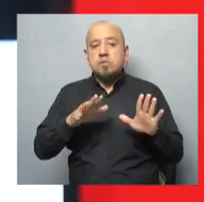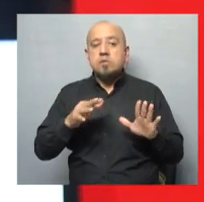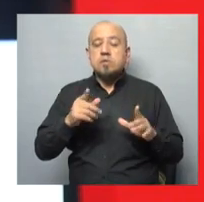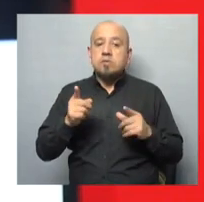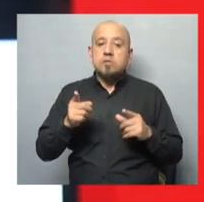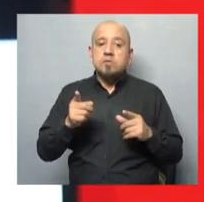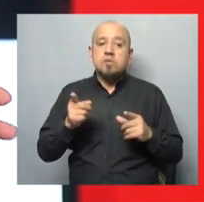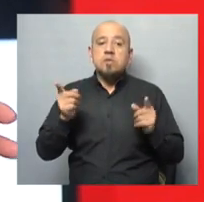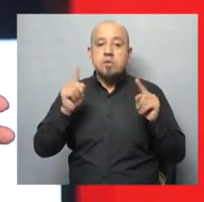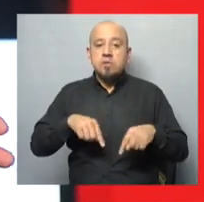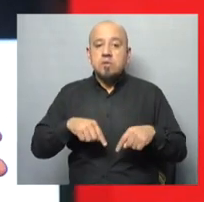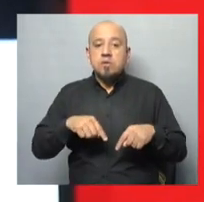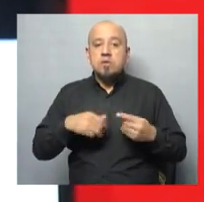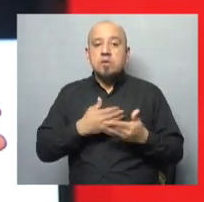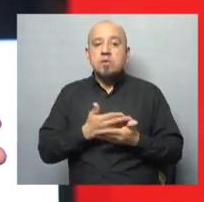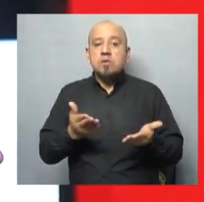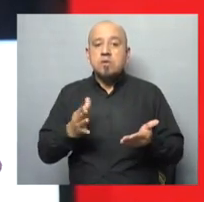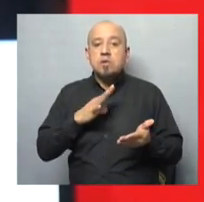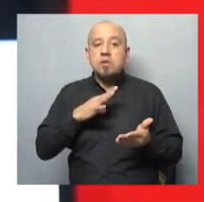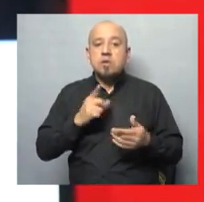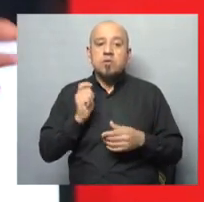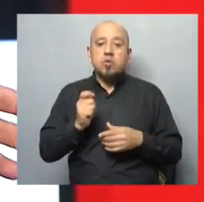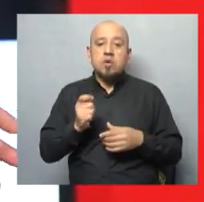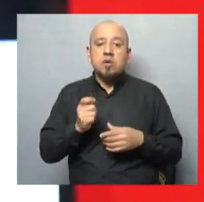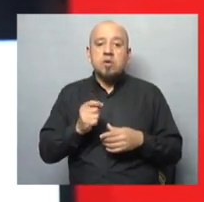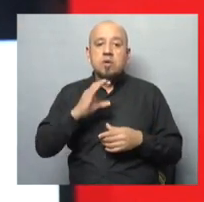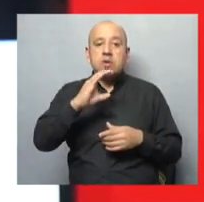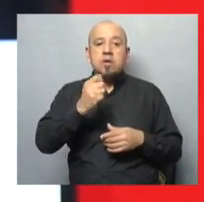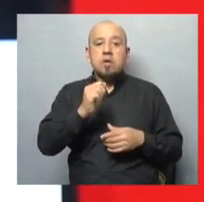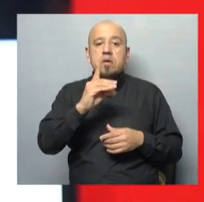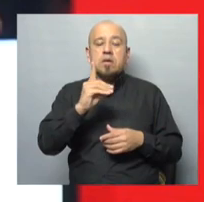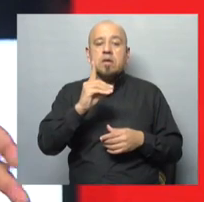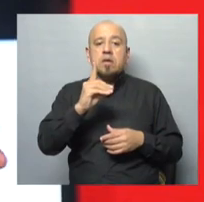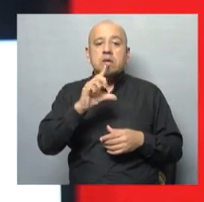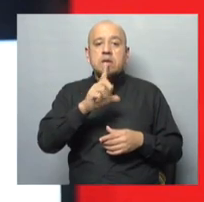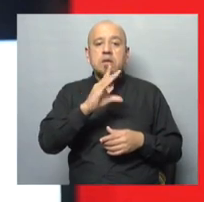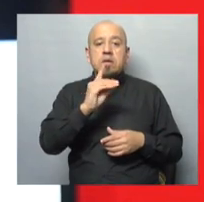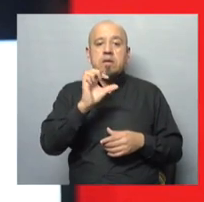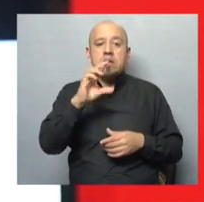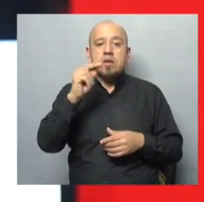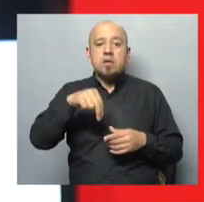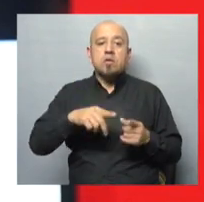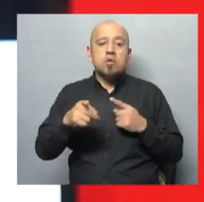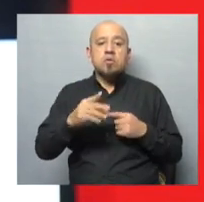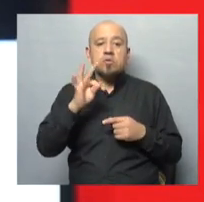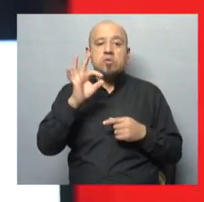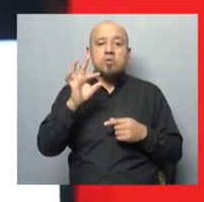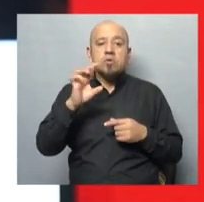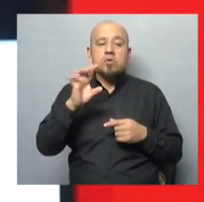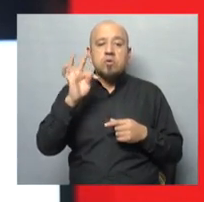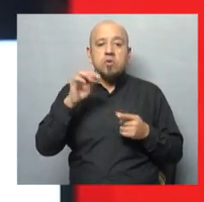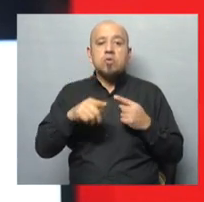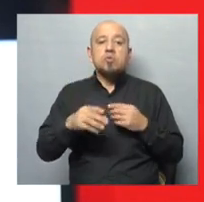esté bien entrenar acá porque con quién porque está calderón porque está alfonso autor porque porque nuestras cosas